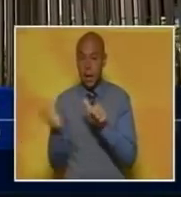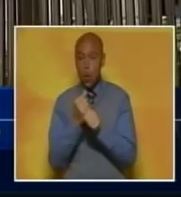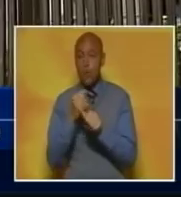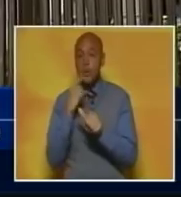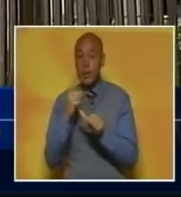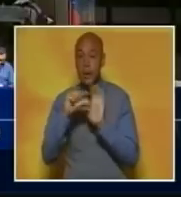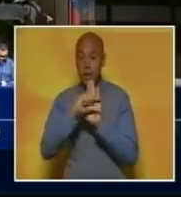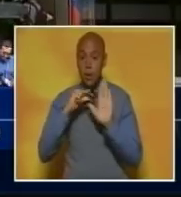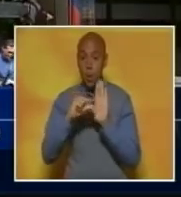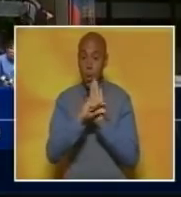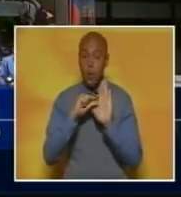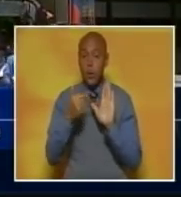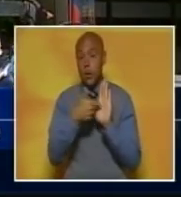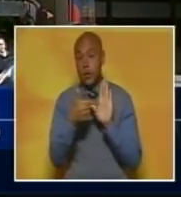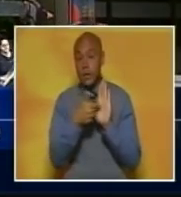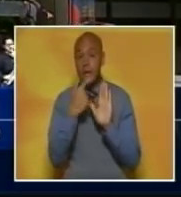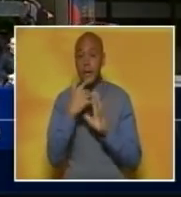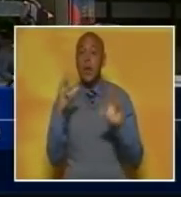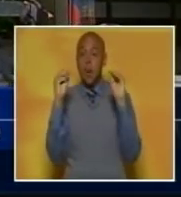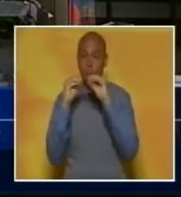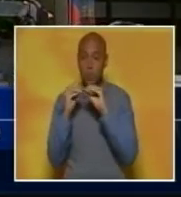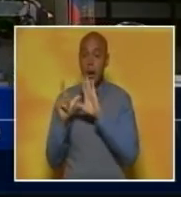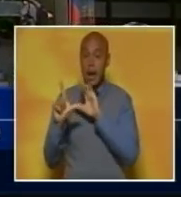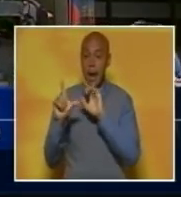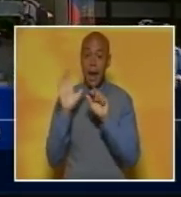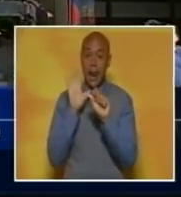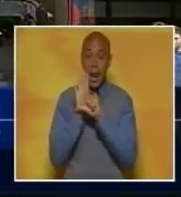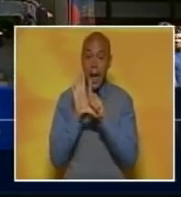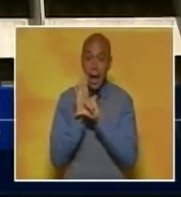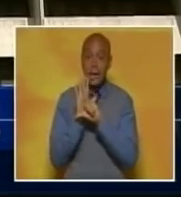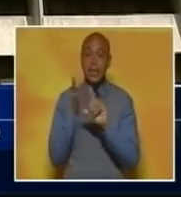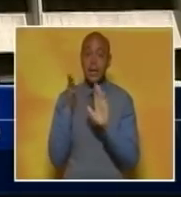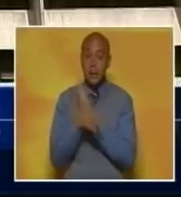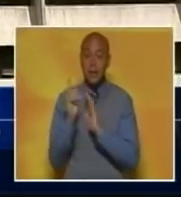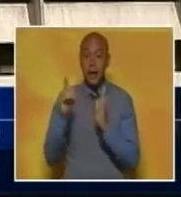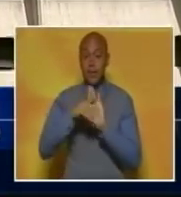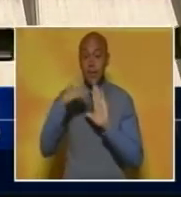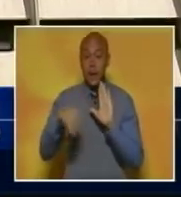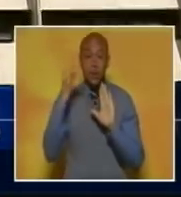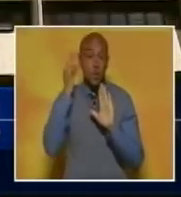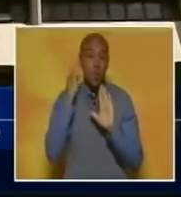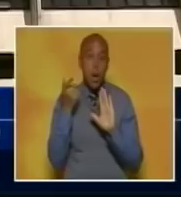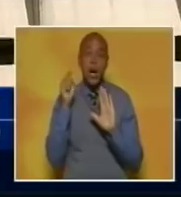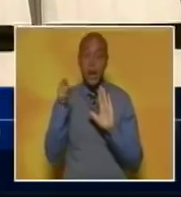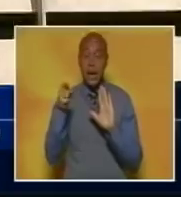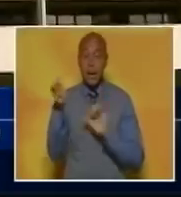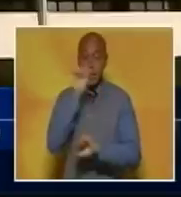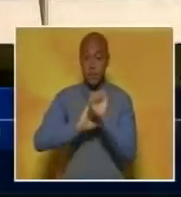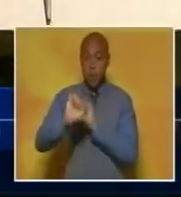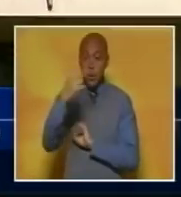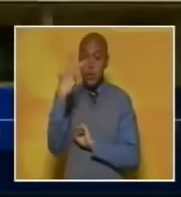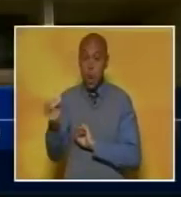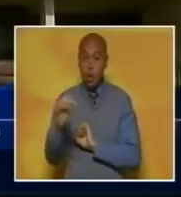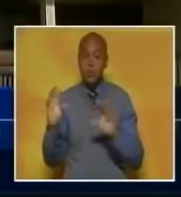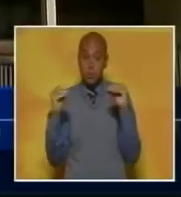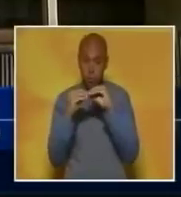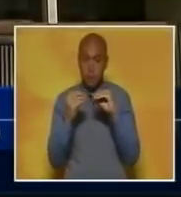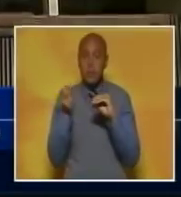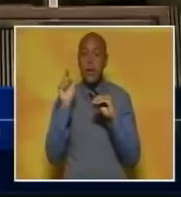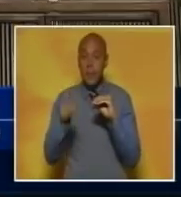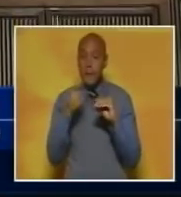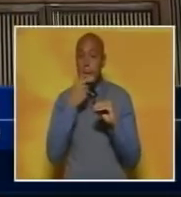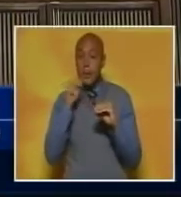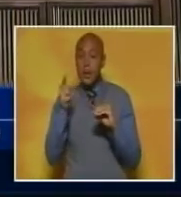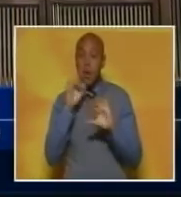en el Código Penal en concordancia con la Ley Orgánica sobre el derecho de las mujeres a una vida libre de violencia. De los hechos se desprende